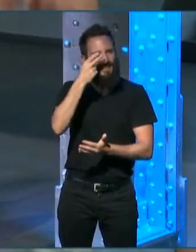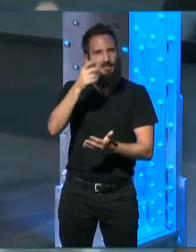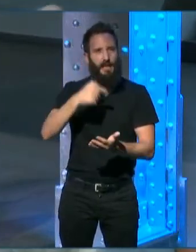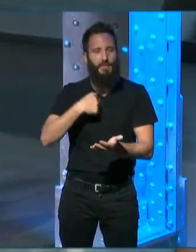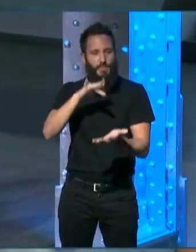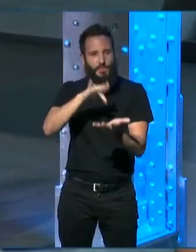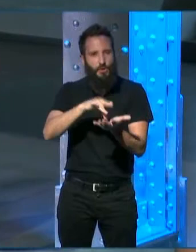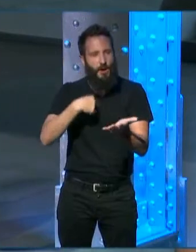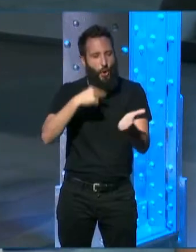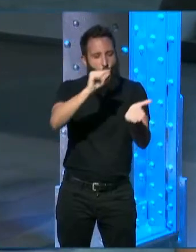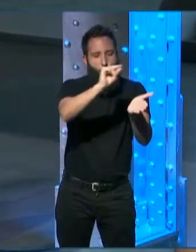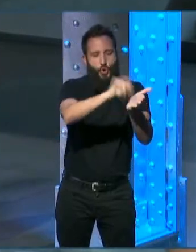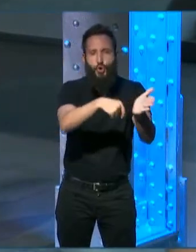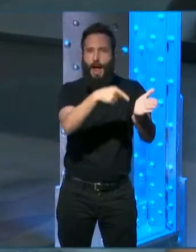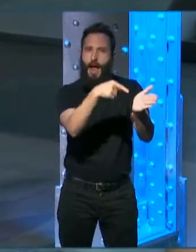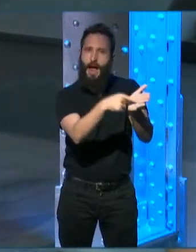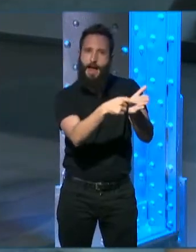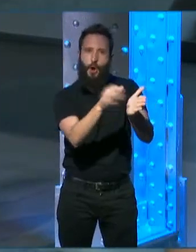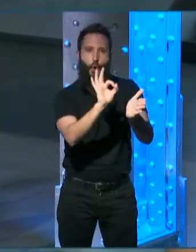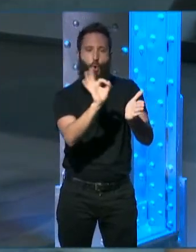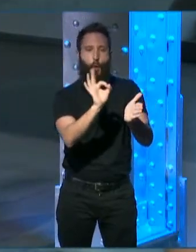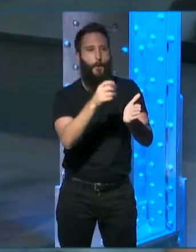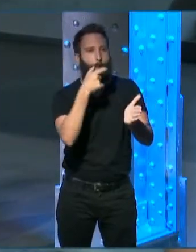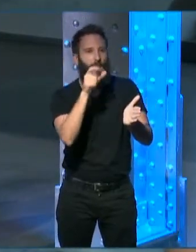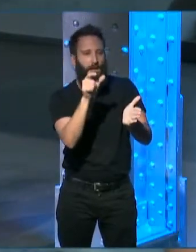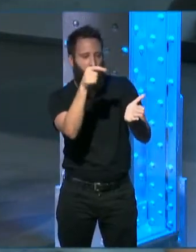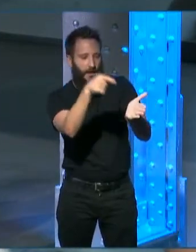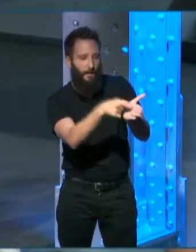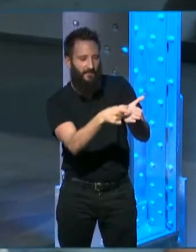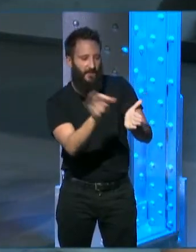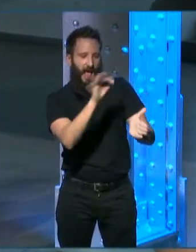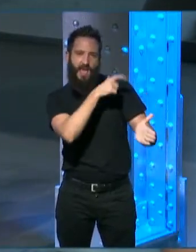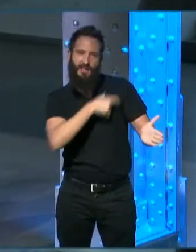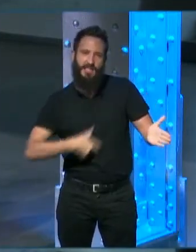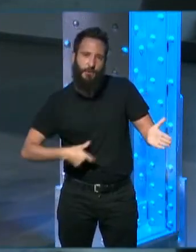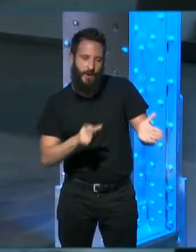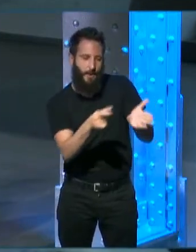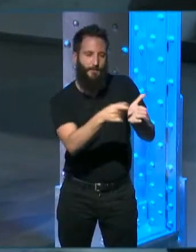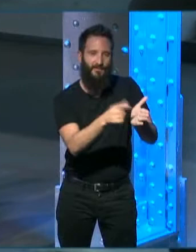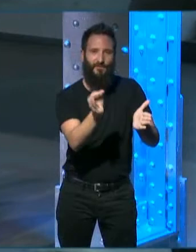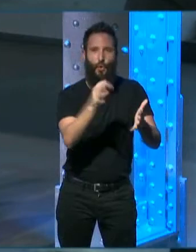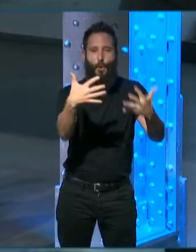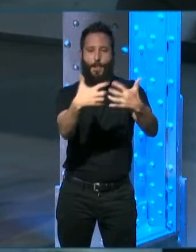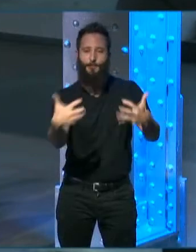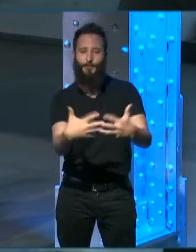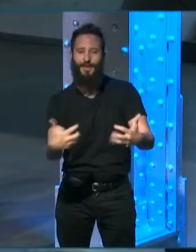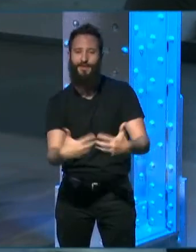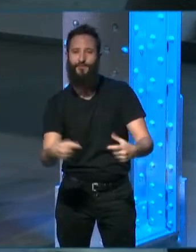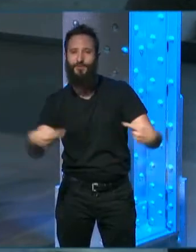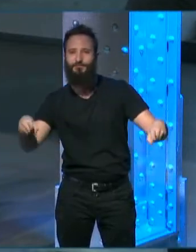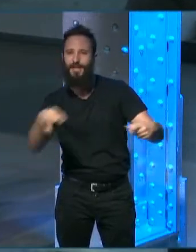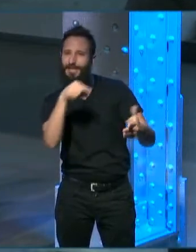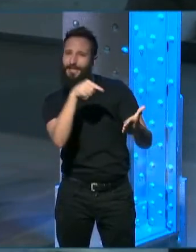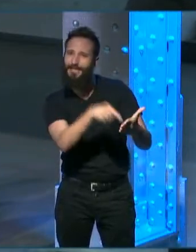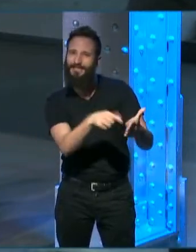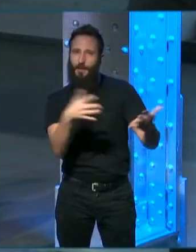ponga esa coma en ese sitio, que ese adjetivo sea ese o que ese párrafo tenga ese latido? Y tengo la sensación de que